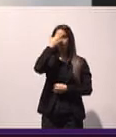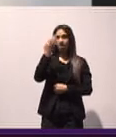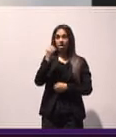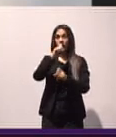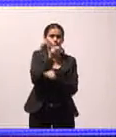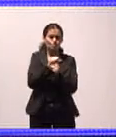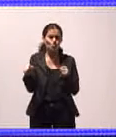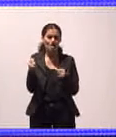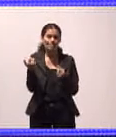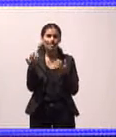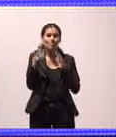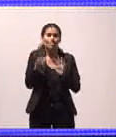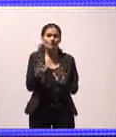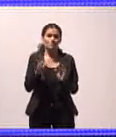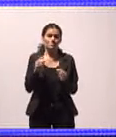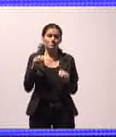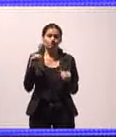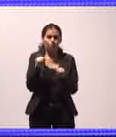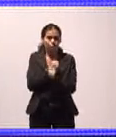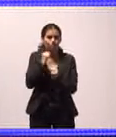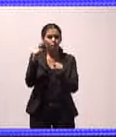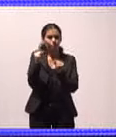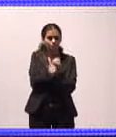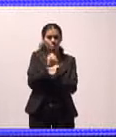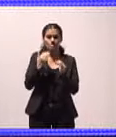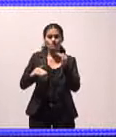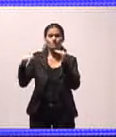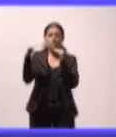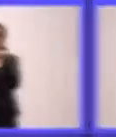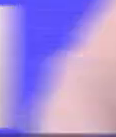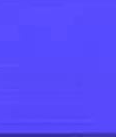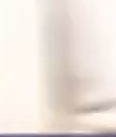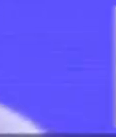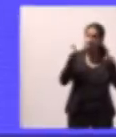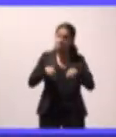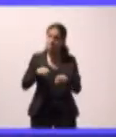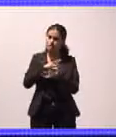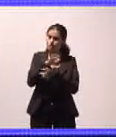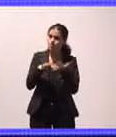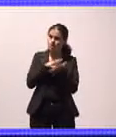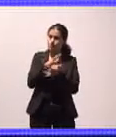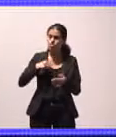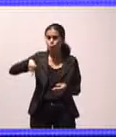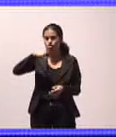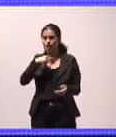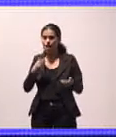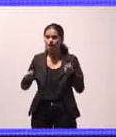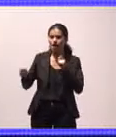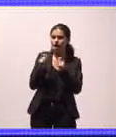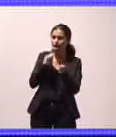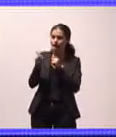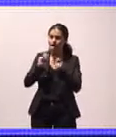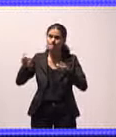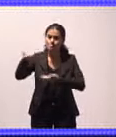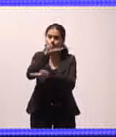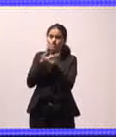llegar justamente a esos niveles de equidad e igualdad de género que queremos. Nosotras hablamos entre